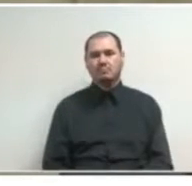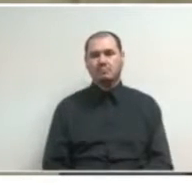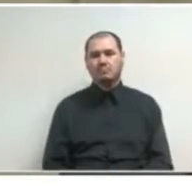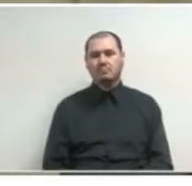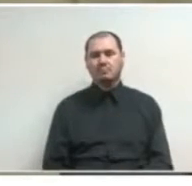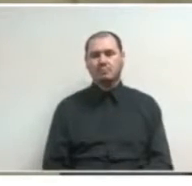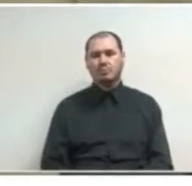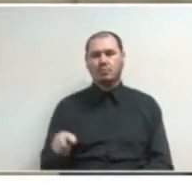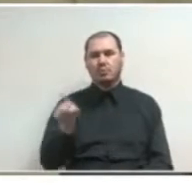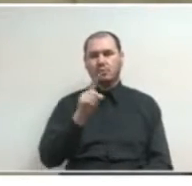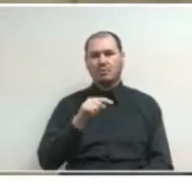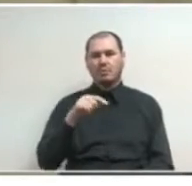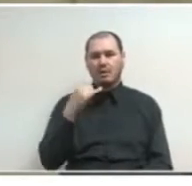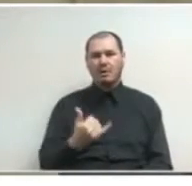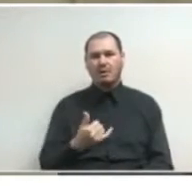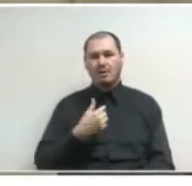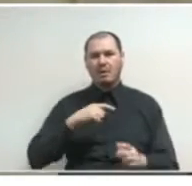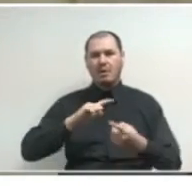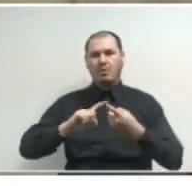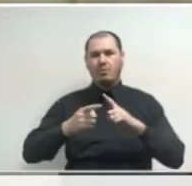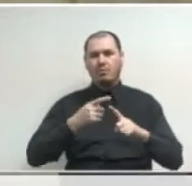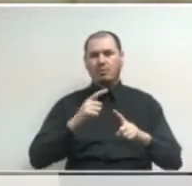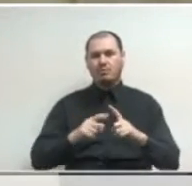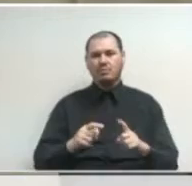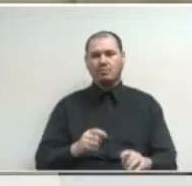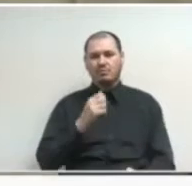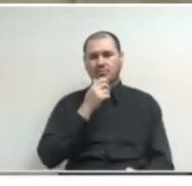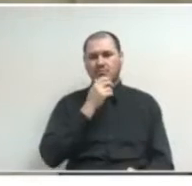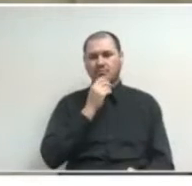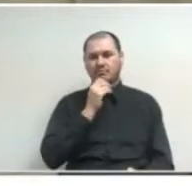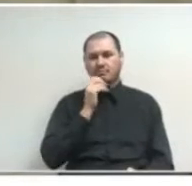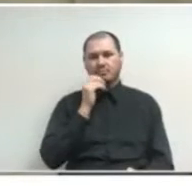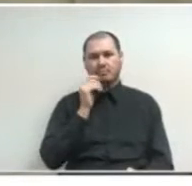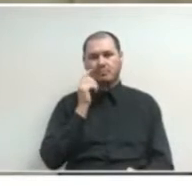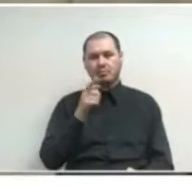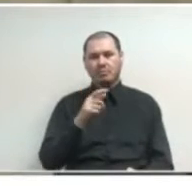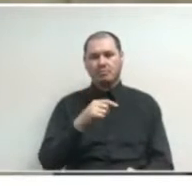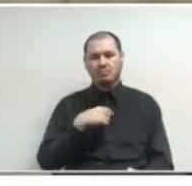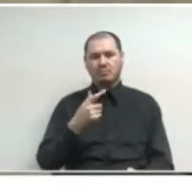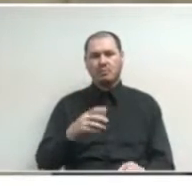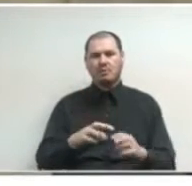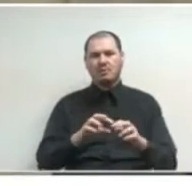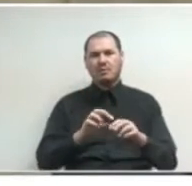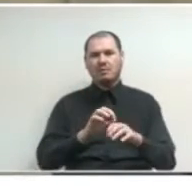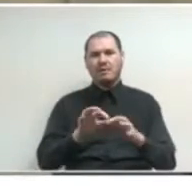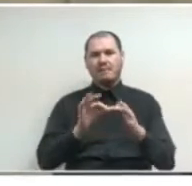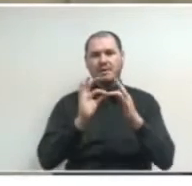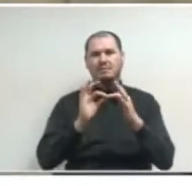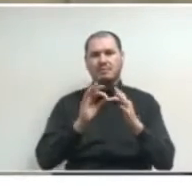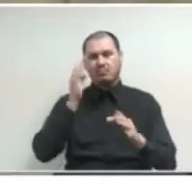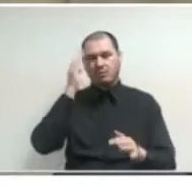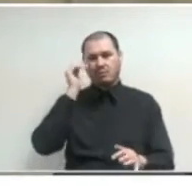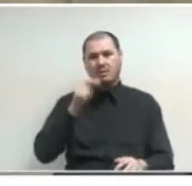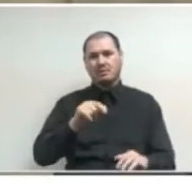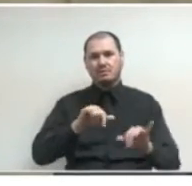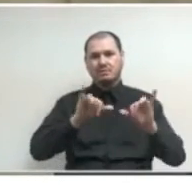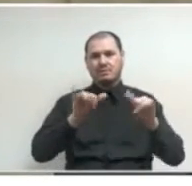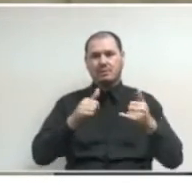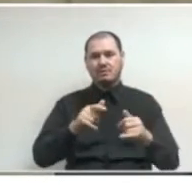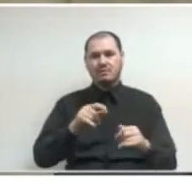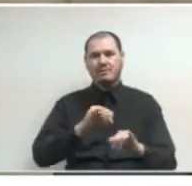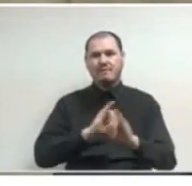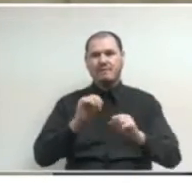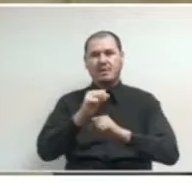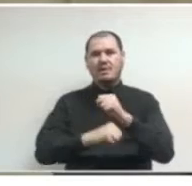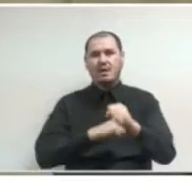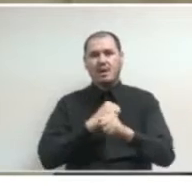PM. O miramos PM. Tengo de acuerdo. Acuerdo. Se trata de indulto. Y ella poco hago, pero